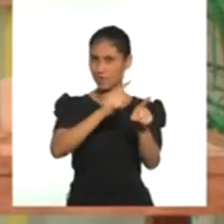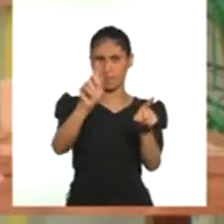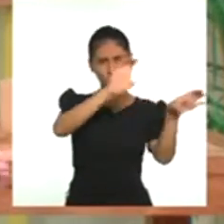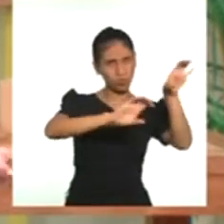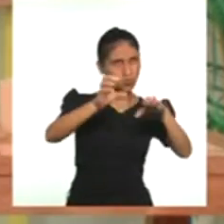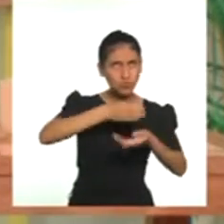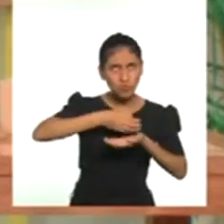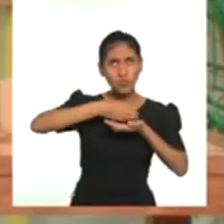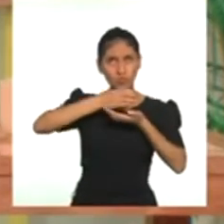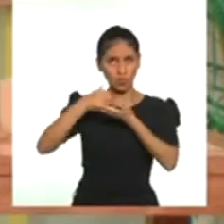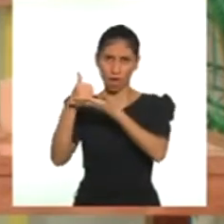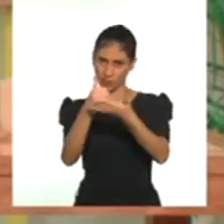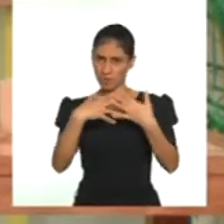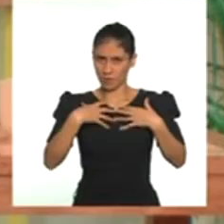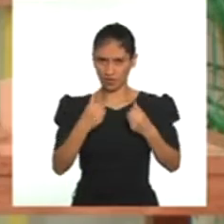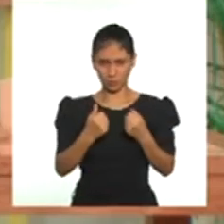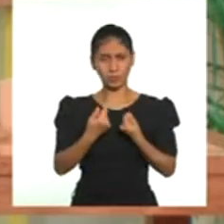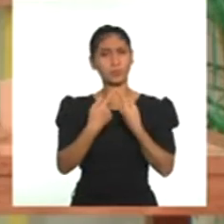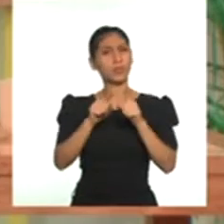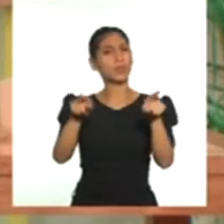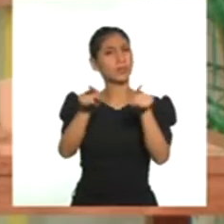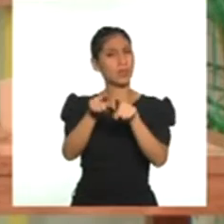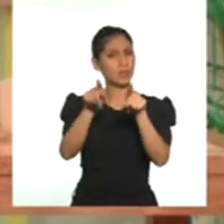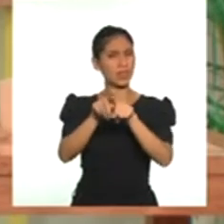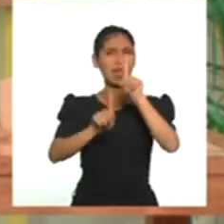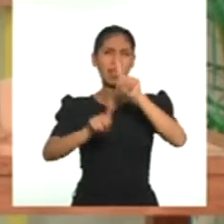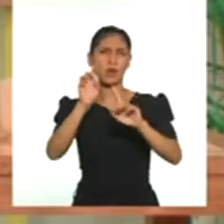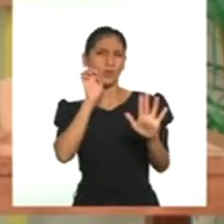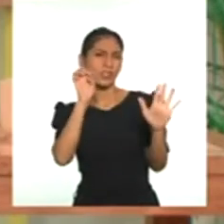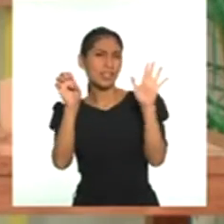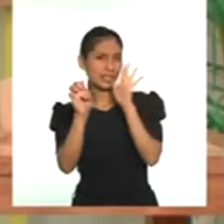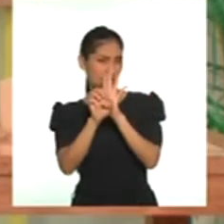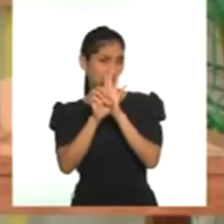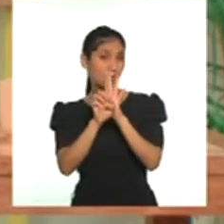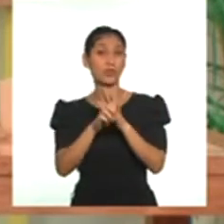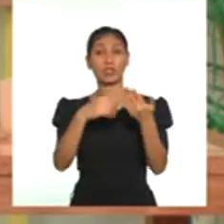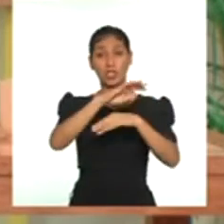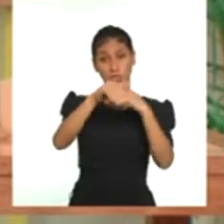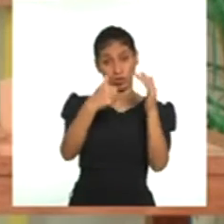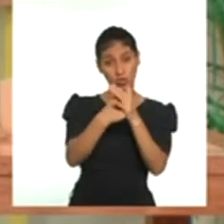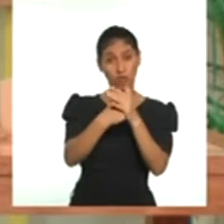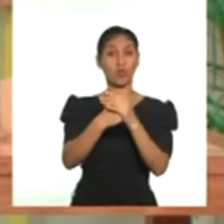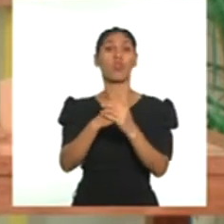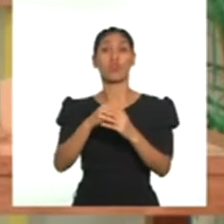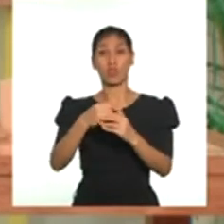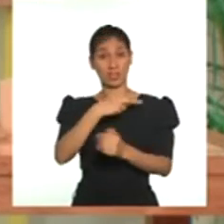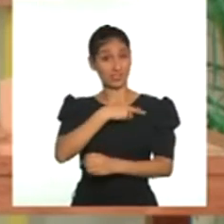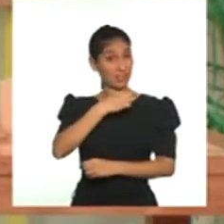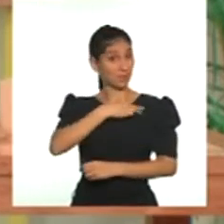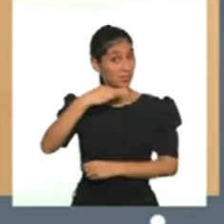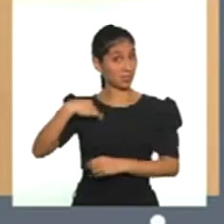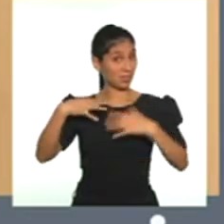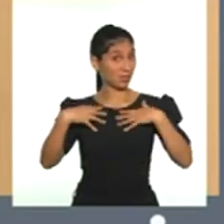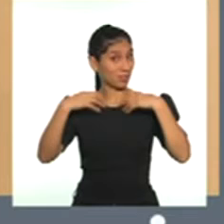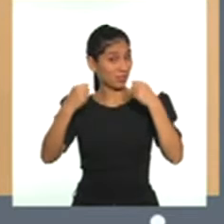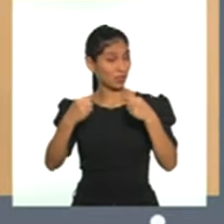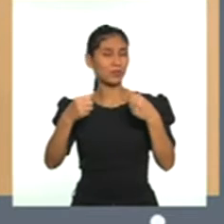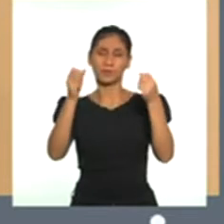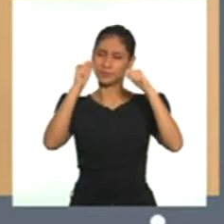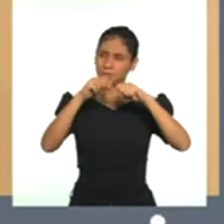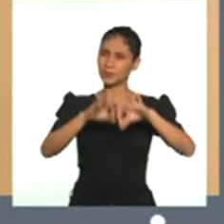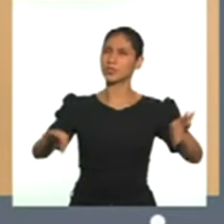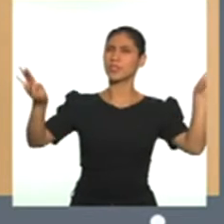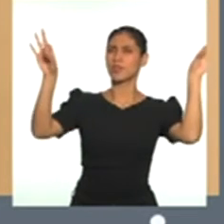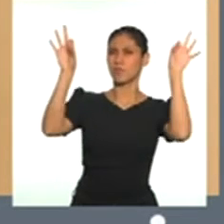está implementando, ¿no? Y solo hay algunos ejemplos de formalización en el Seguro Social y en el Ministerio de Salud. Por eso